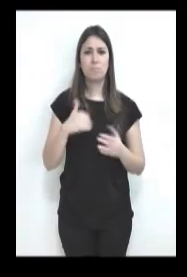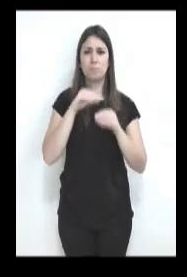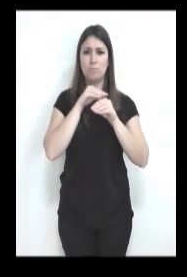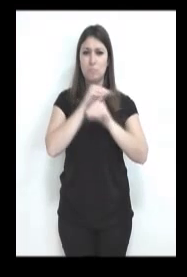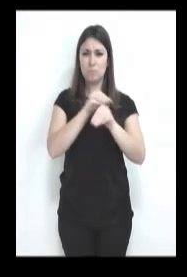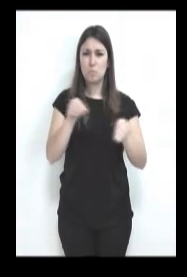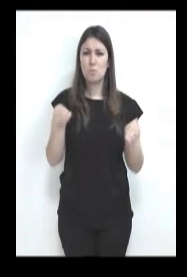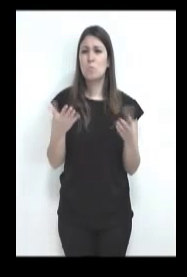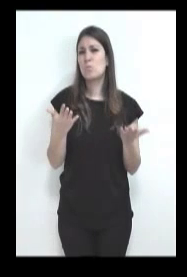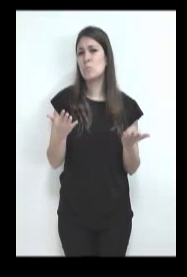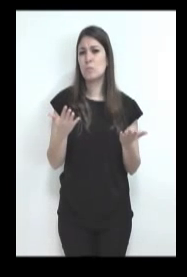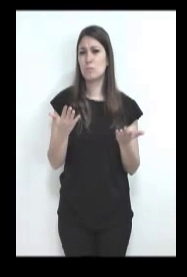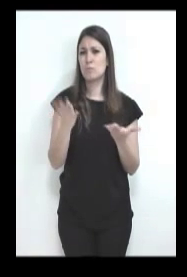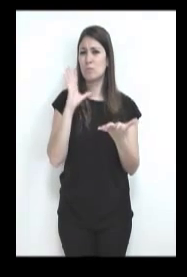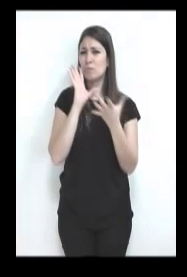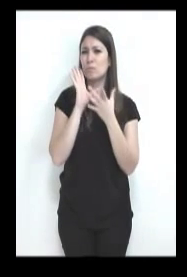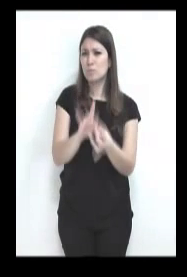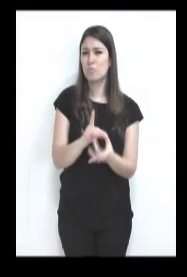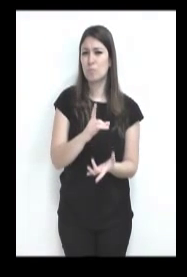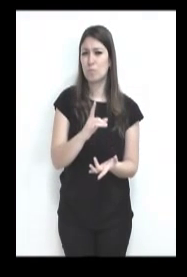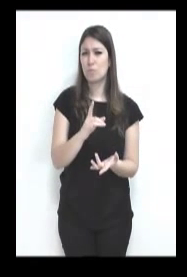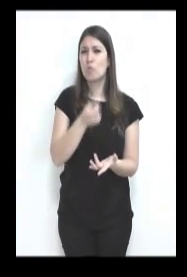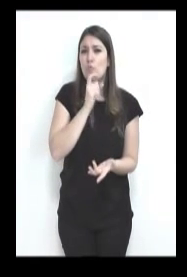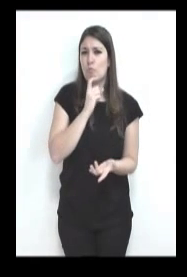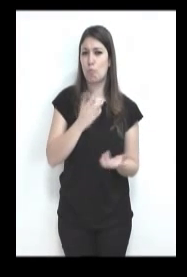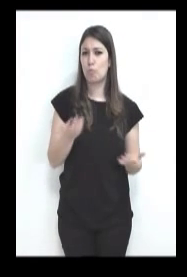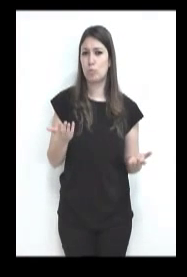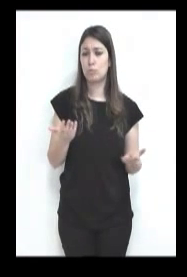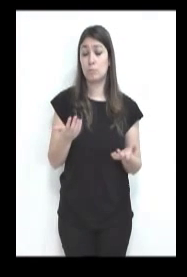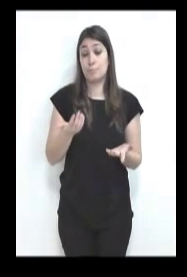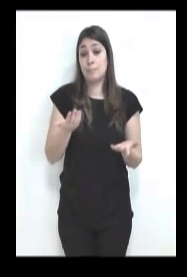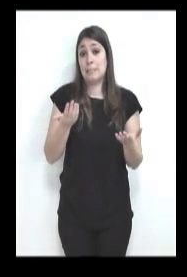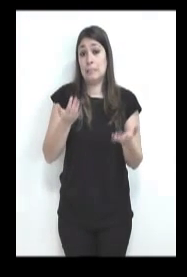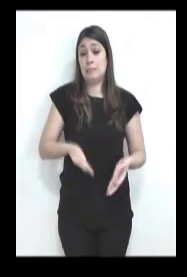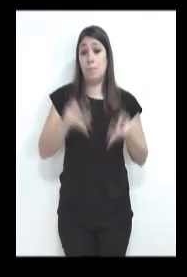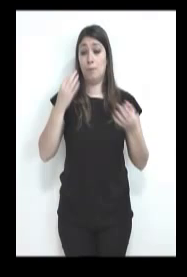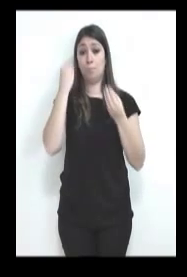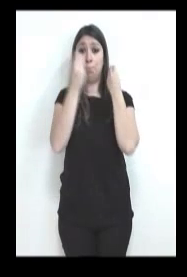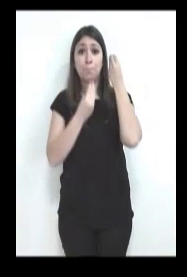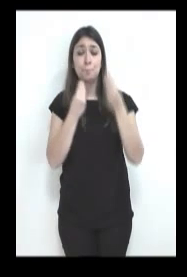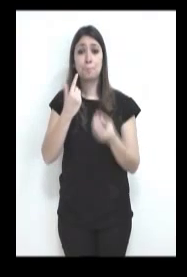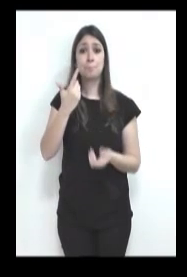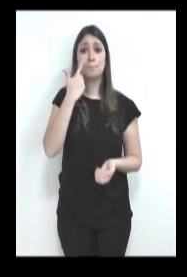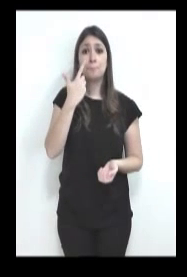¿cómo se entiende un poco esto, ¿no? Siempre es un planteamiento de ver